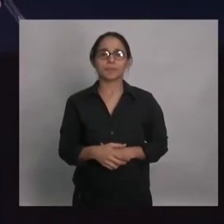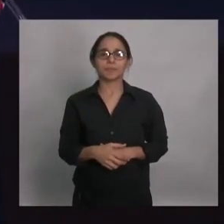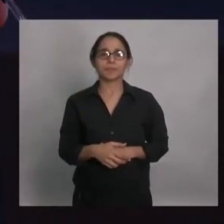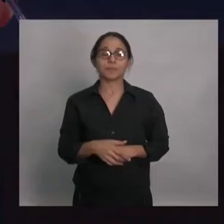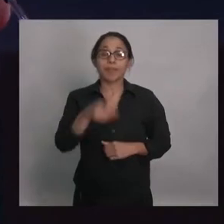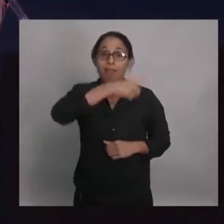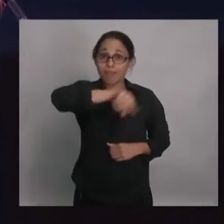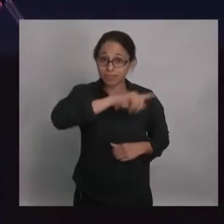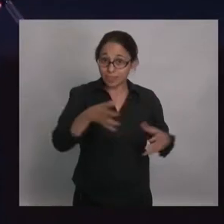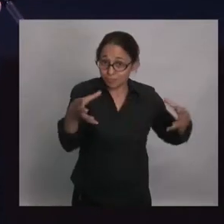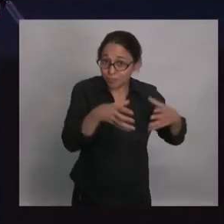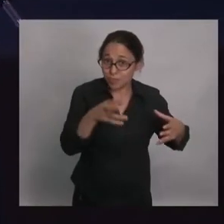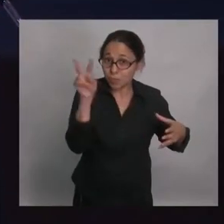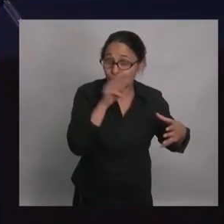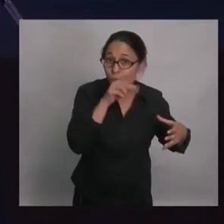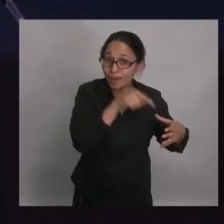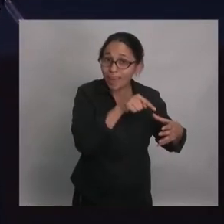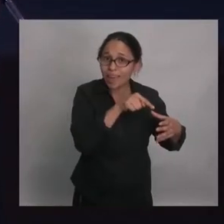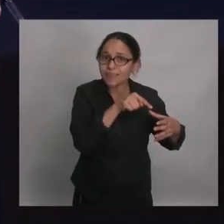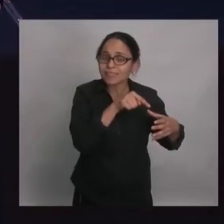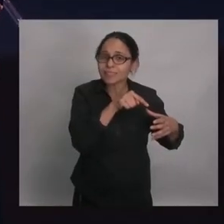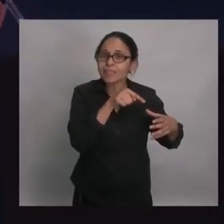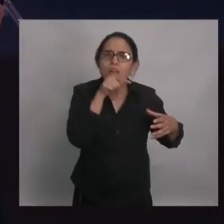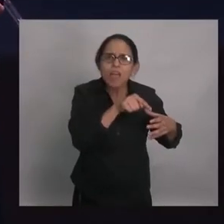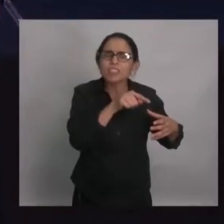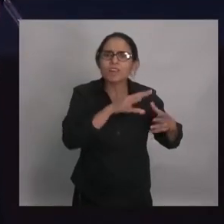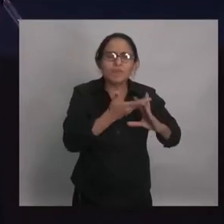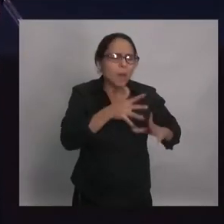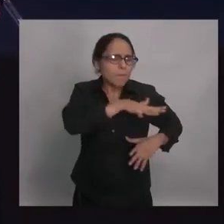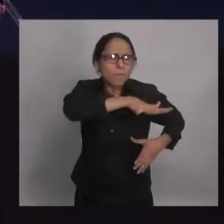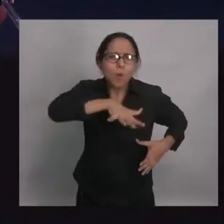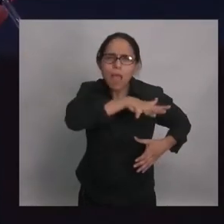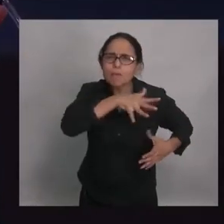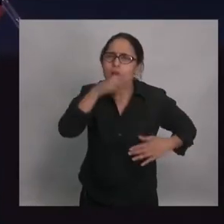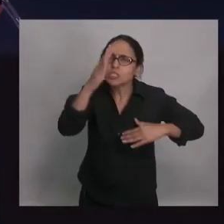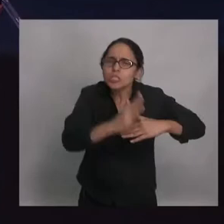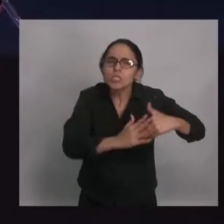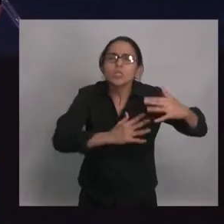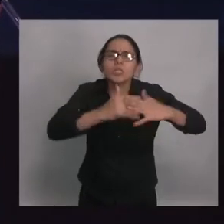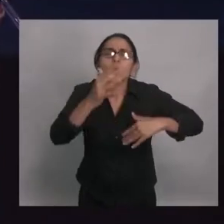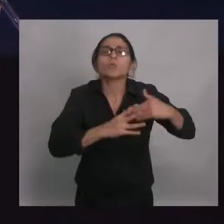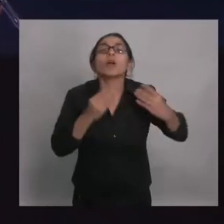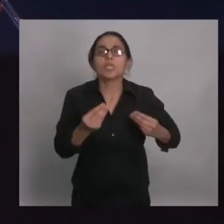ellos han construido con sus pueblos los espacios políticos